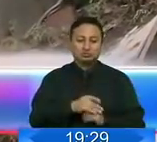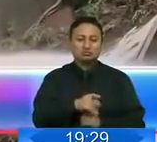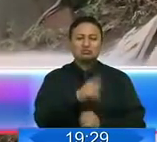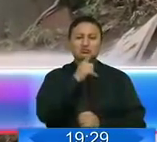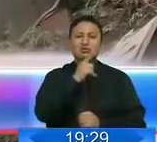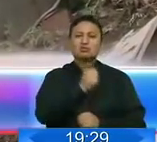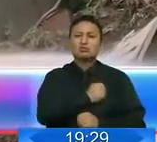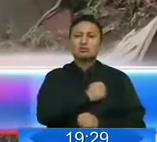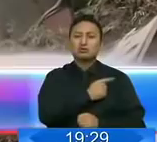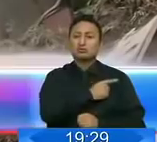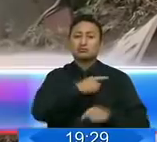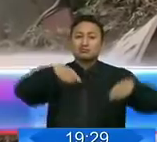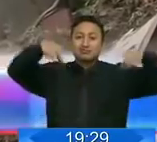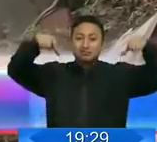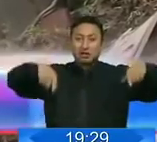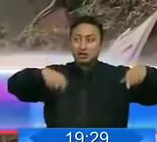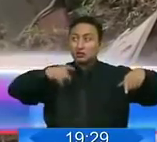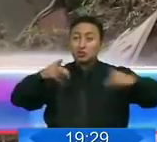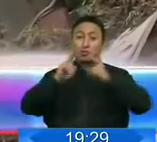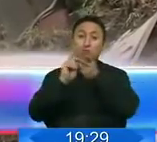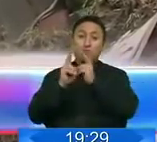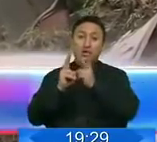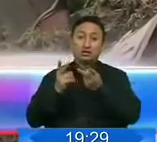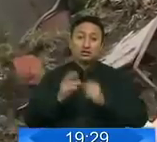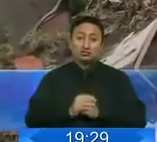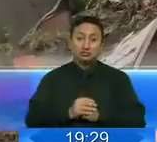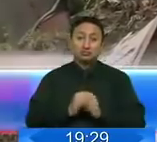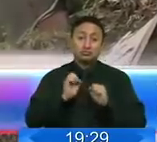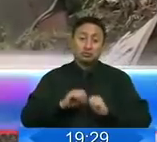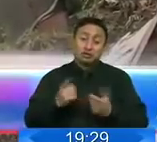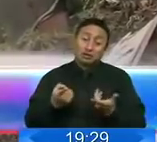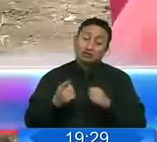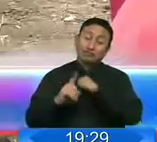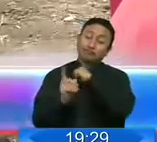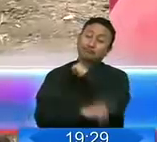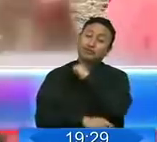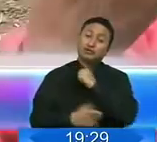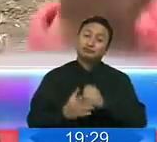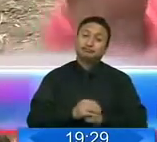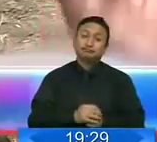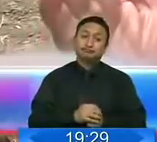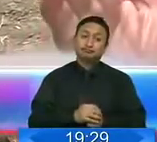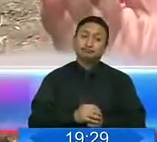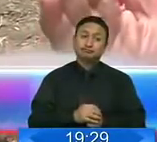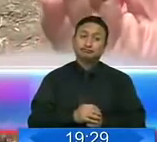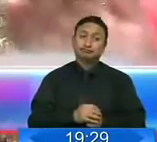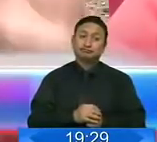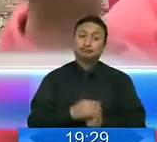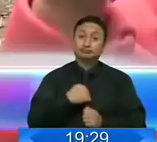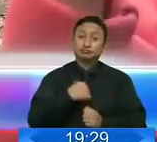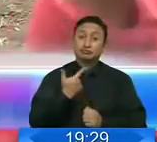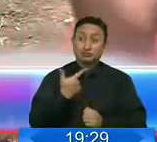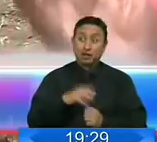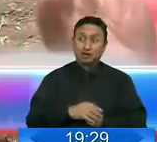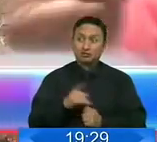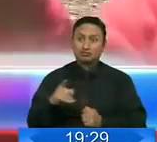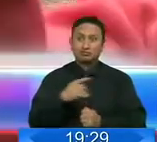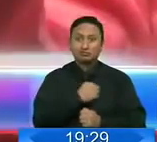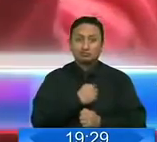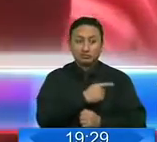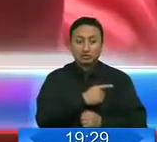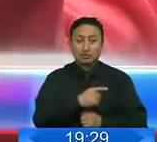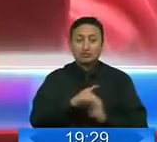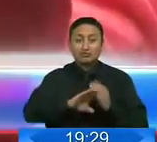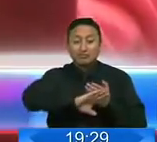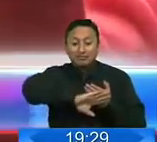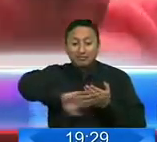que es de la cancha o es de los vecinos, para tomar las sanciones correspondientes. Y ya le reclamamos que por favor eso retire porque eso me está